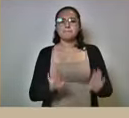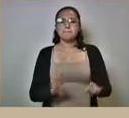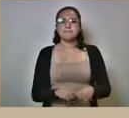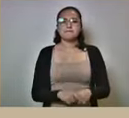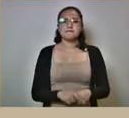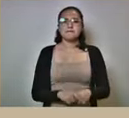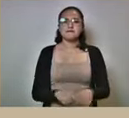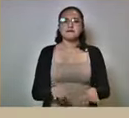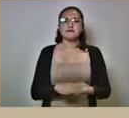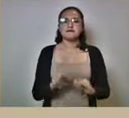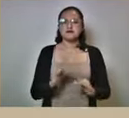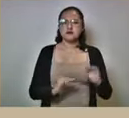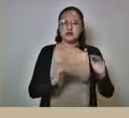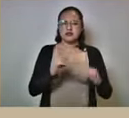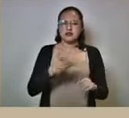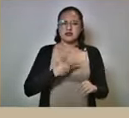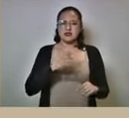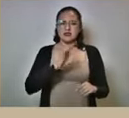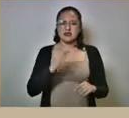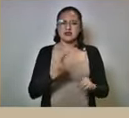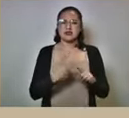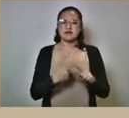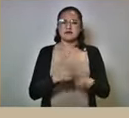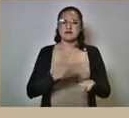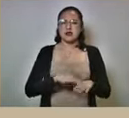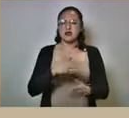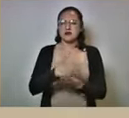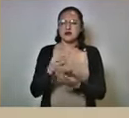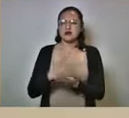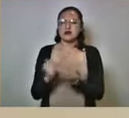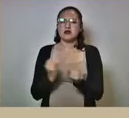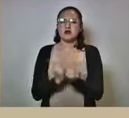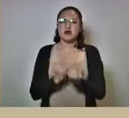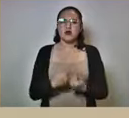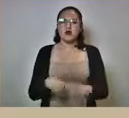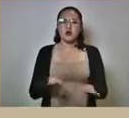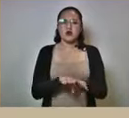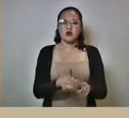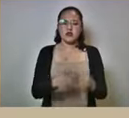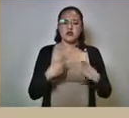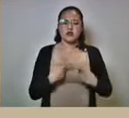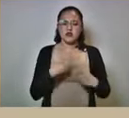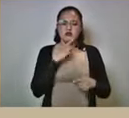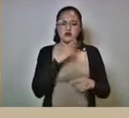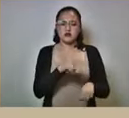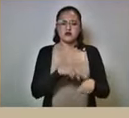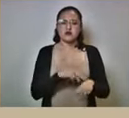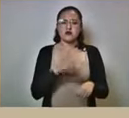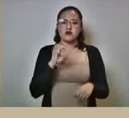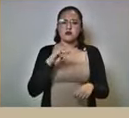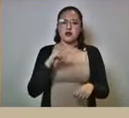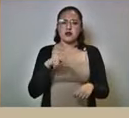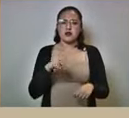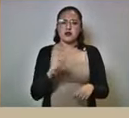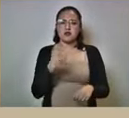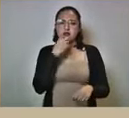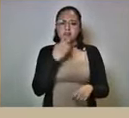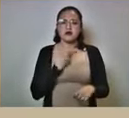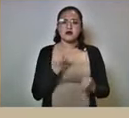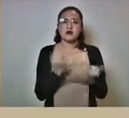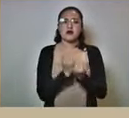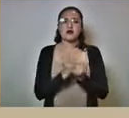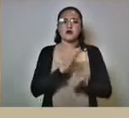datos demográficos que ustedes tienen sobre quiénes más están contagiando. En los reportes que nos da el doctor Romano, nos menciona, por ejemplo,